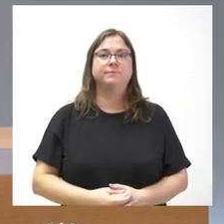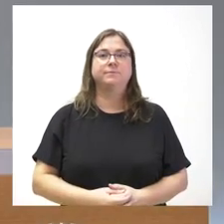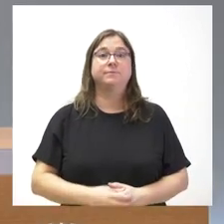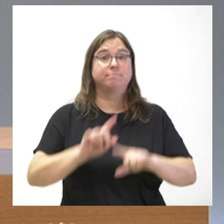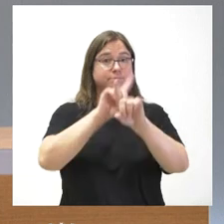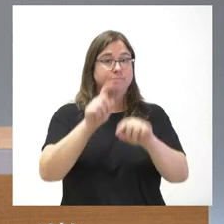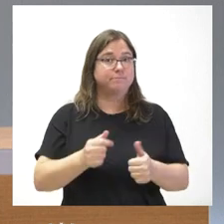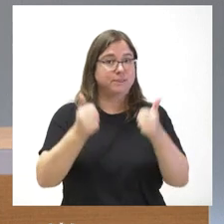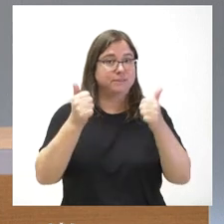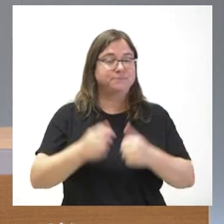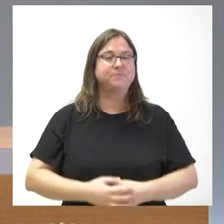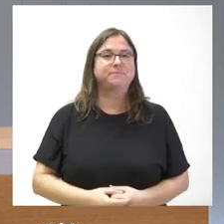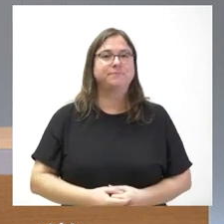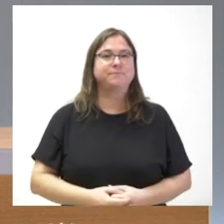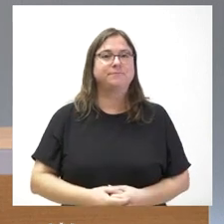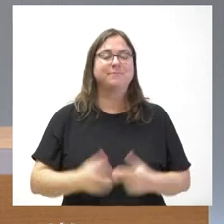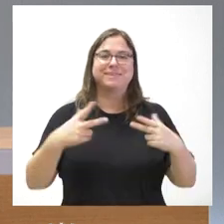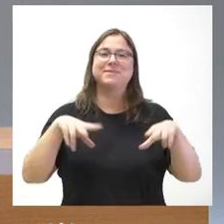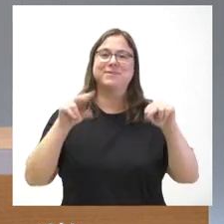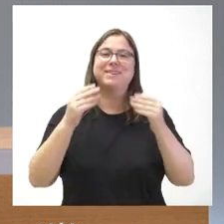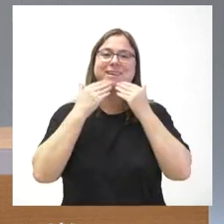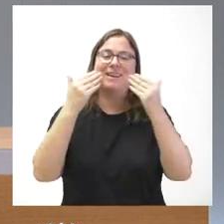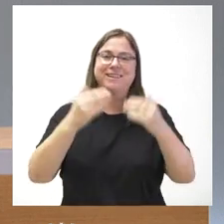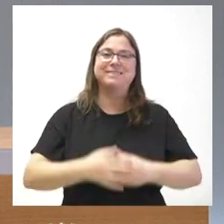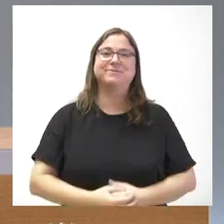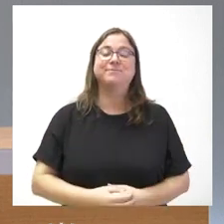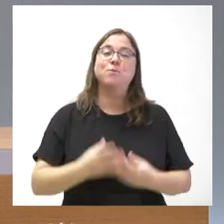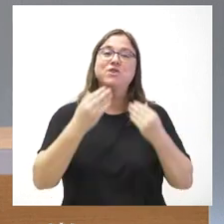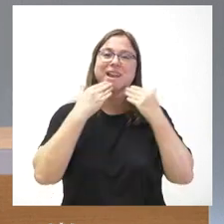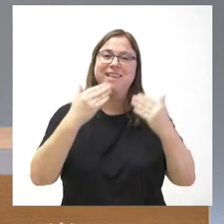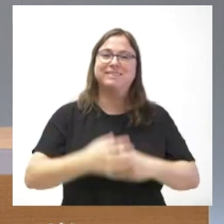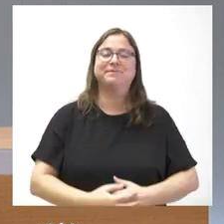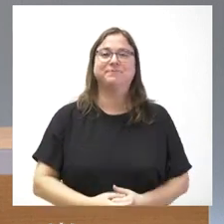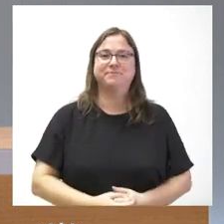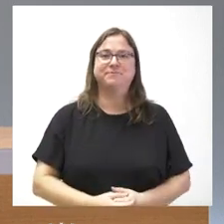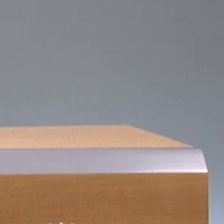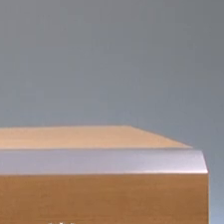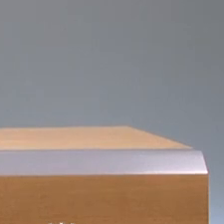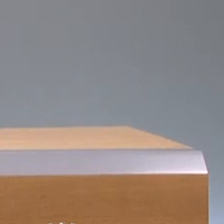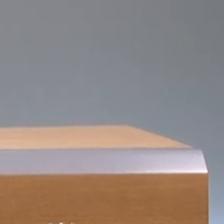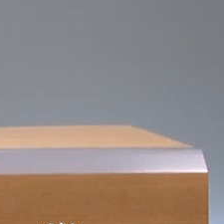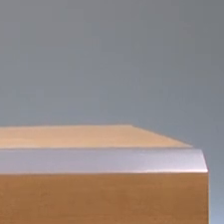pregunta más pues aquí terminamos Gracias muchas gracias ch